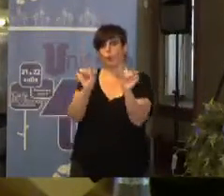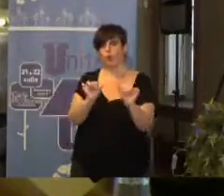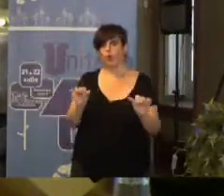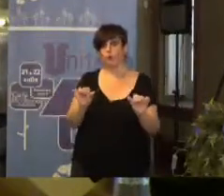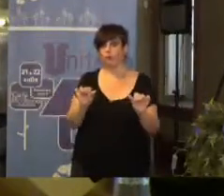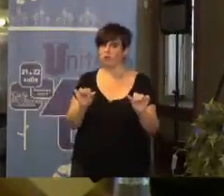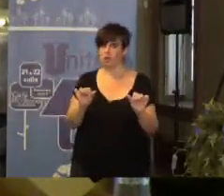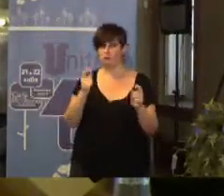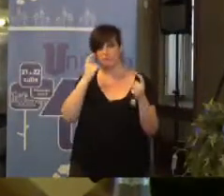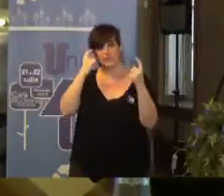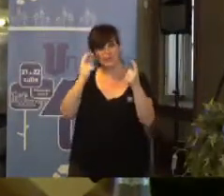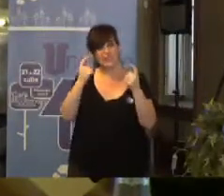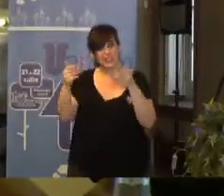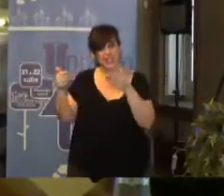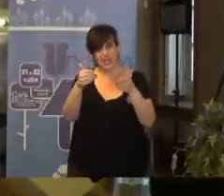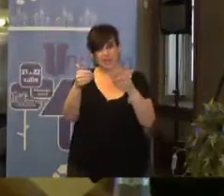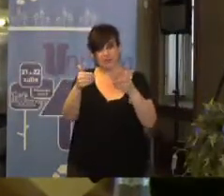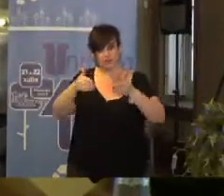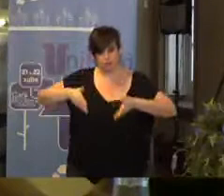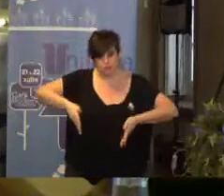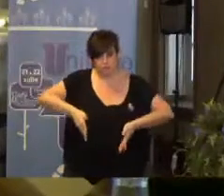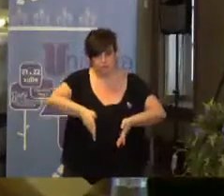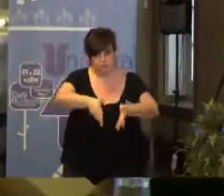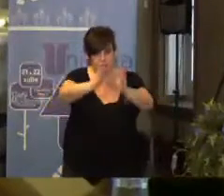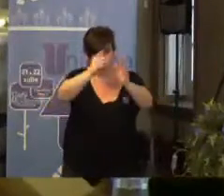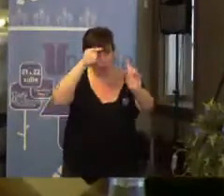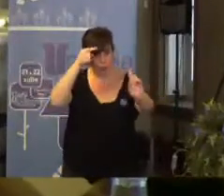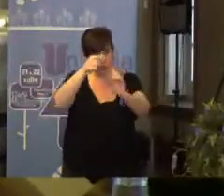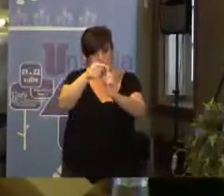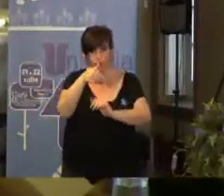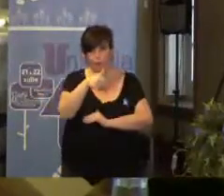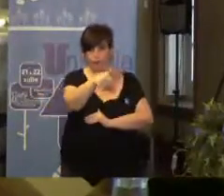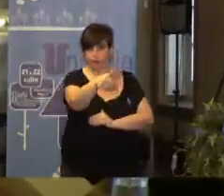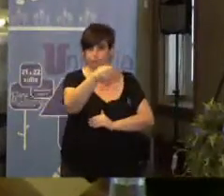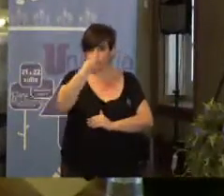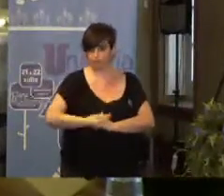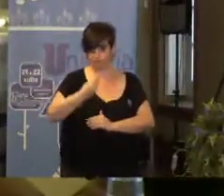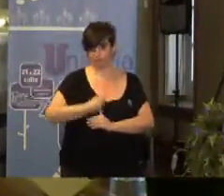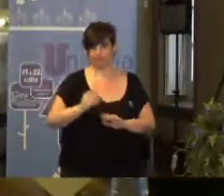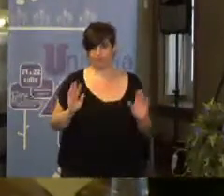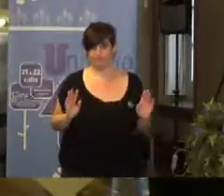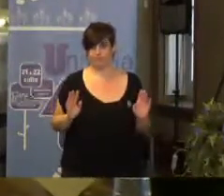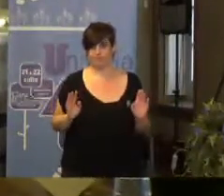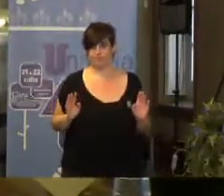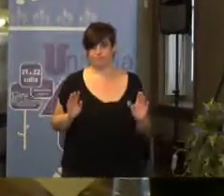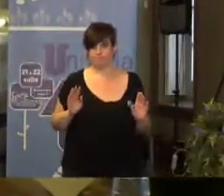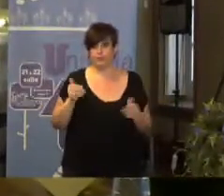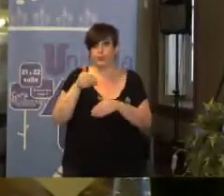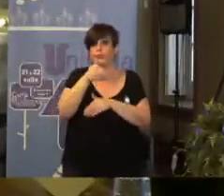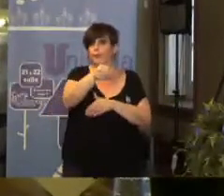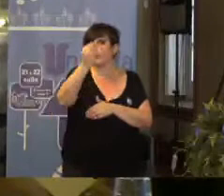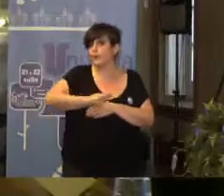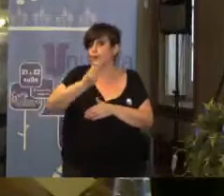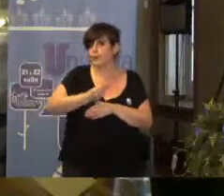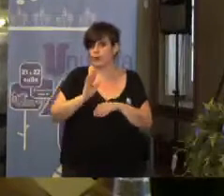máis dereito posible para conseguirmos un futuro venturoso para este país. Futuro venturoso para este